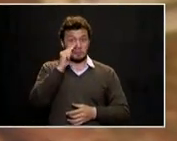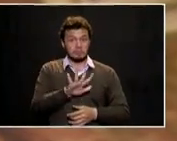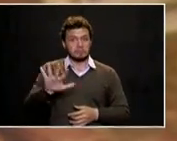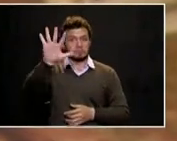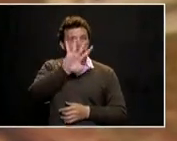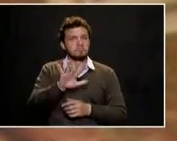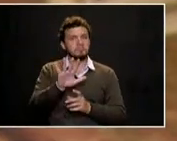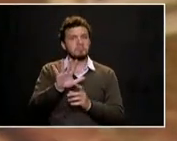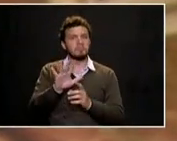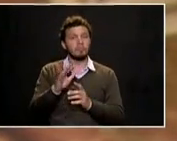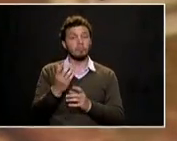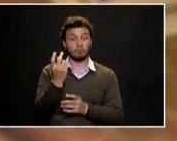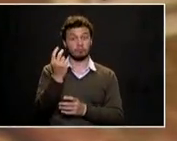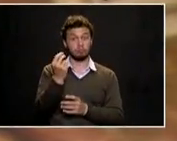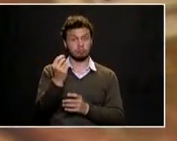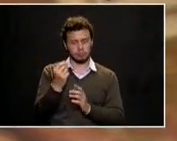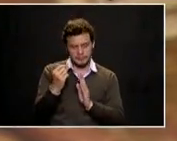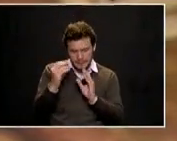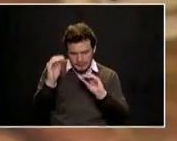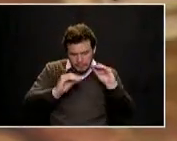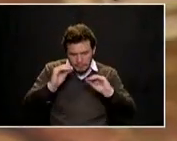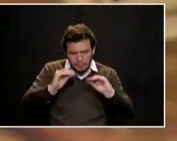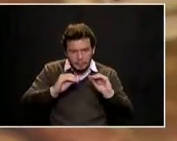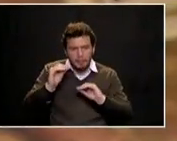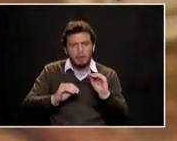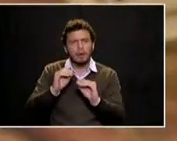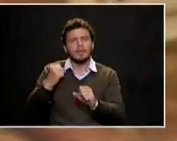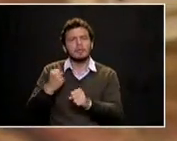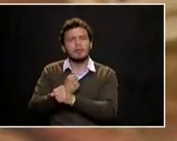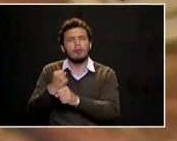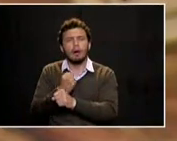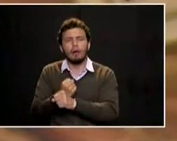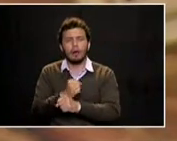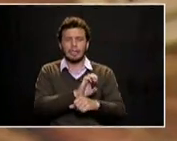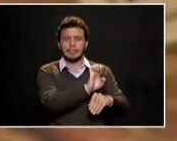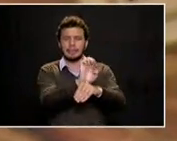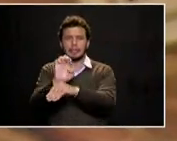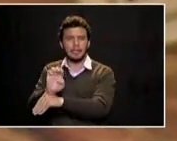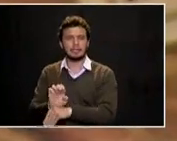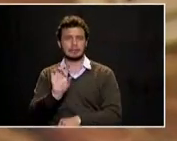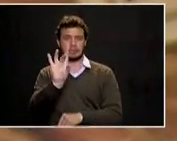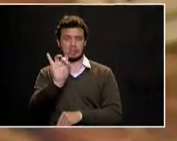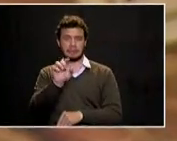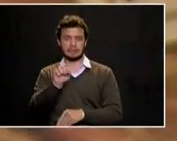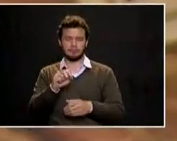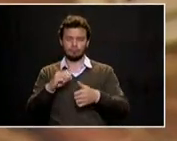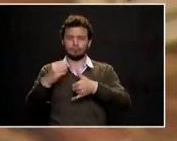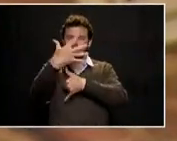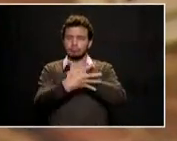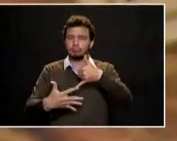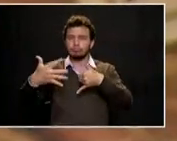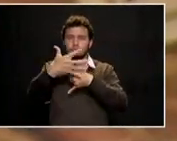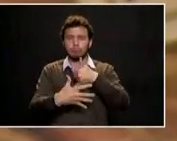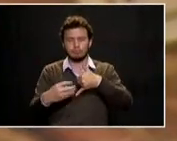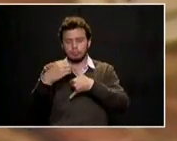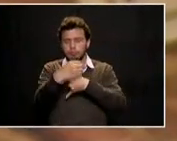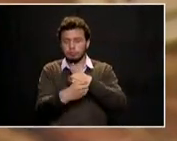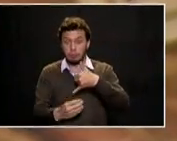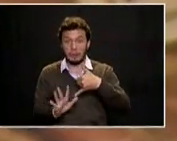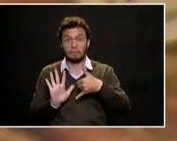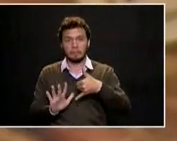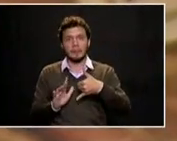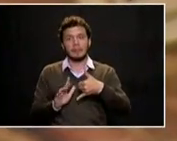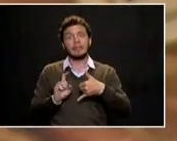articula los recursos y el trabajo de 15 entidades en el país, de las que tenemos que trabajar de la mano, porque por mandato